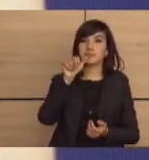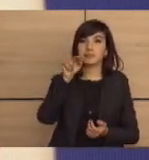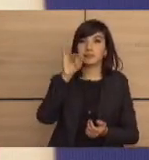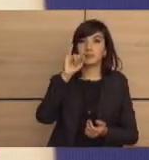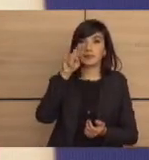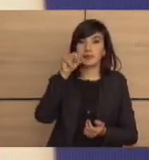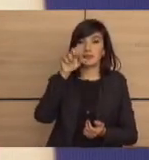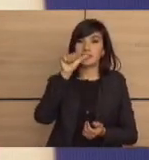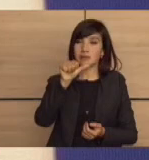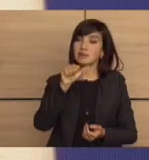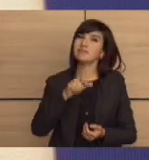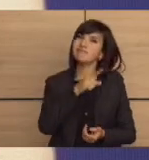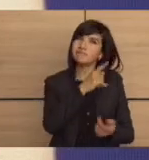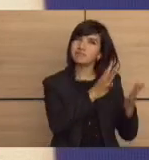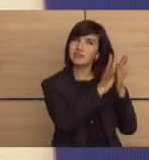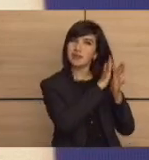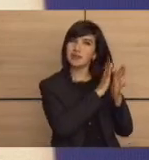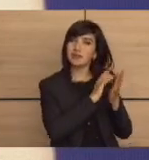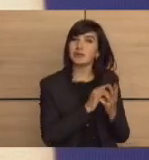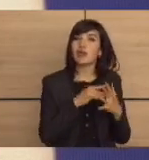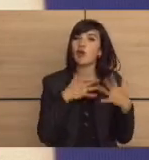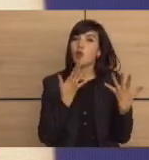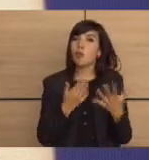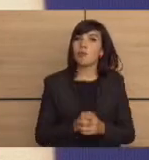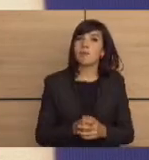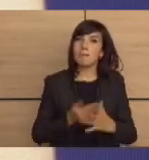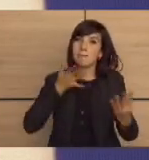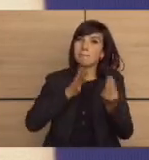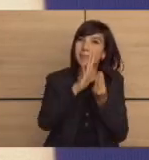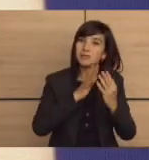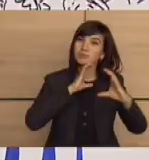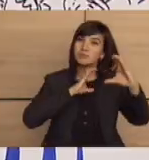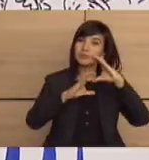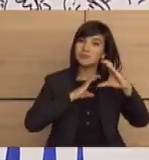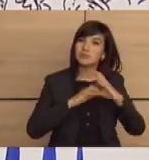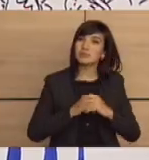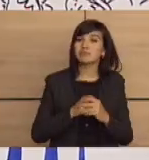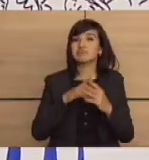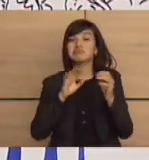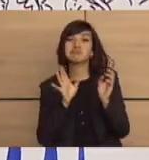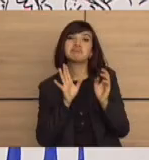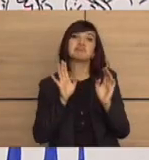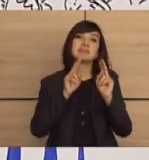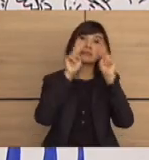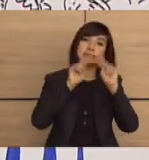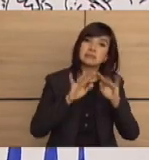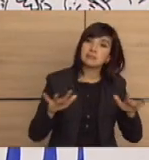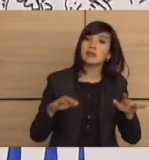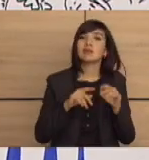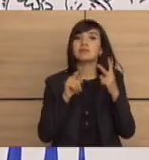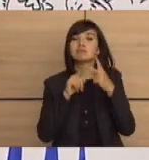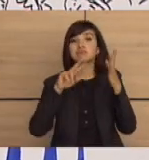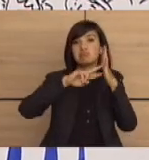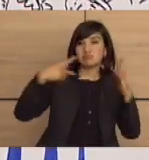de la cuestión de los medios masivos, de internet, de la